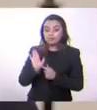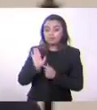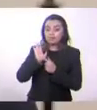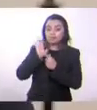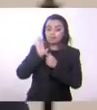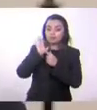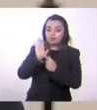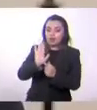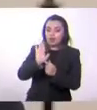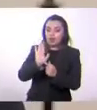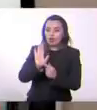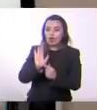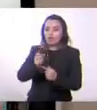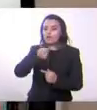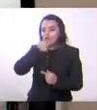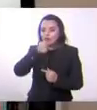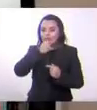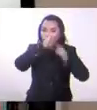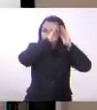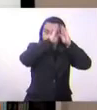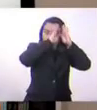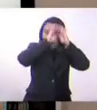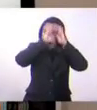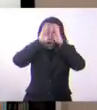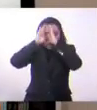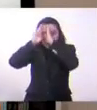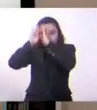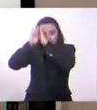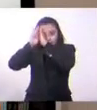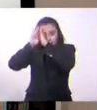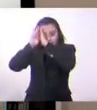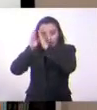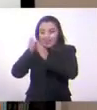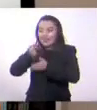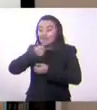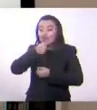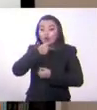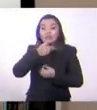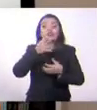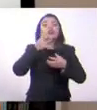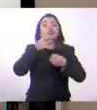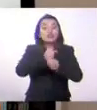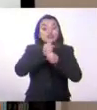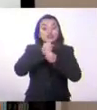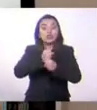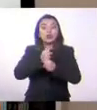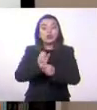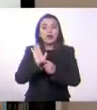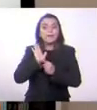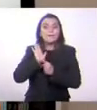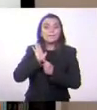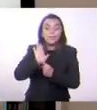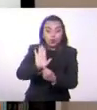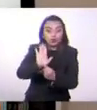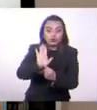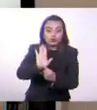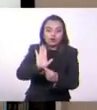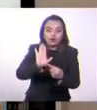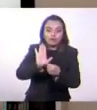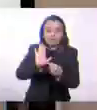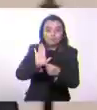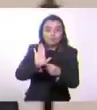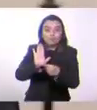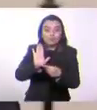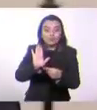ha sustentado toda la argumentación a partir de esos datos. ¿Para qué? Para concientizar a las personas sobre el